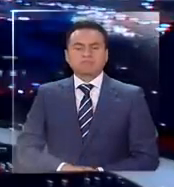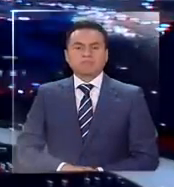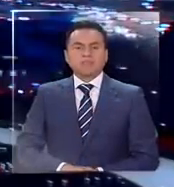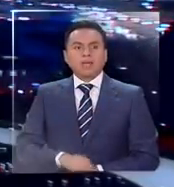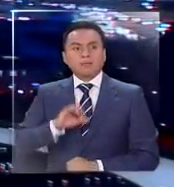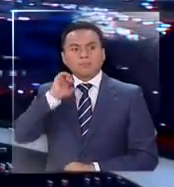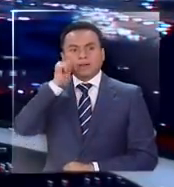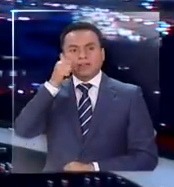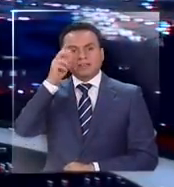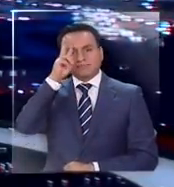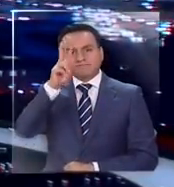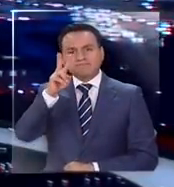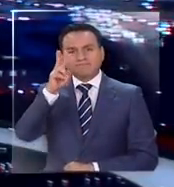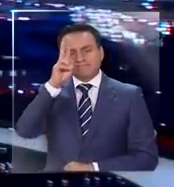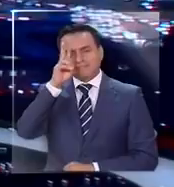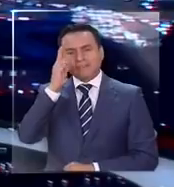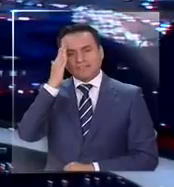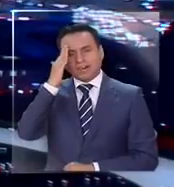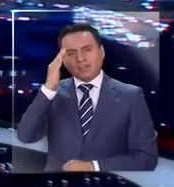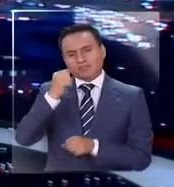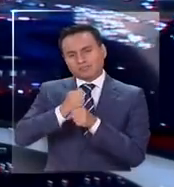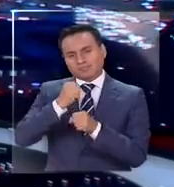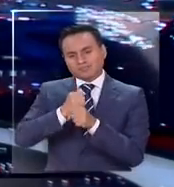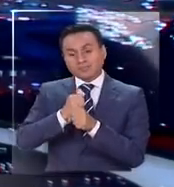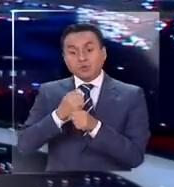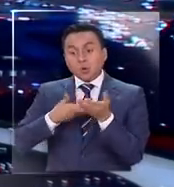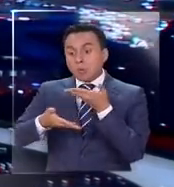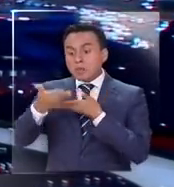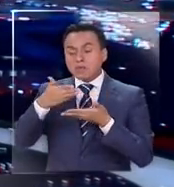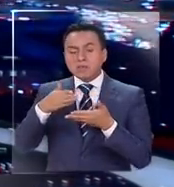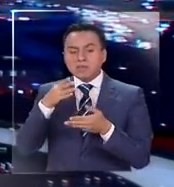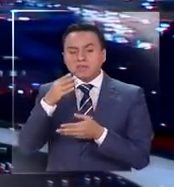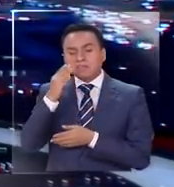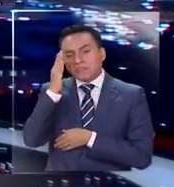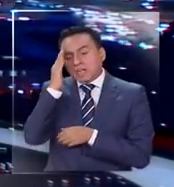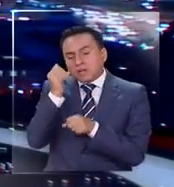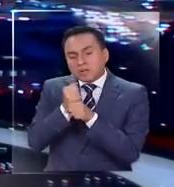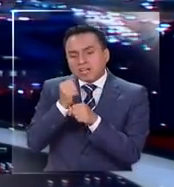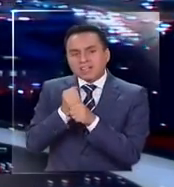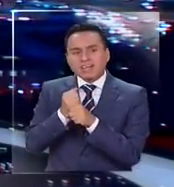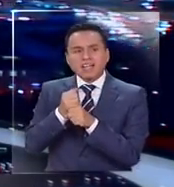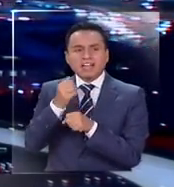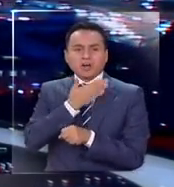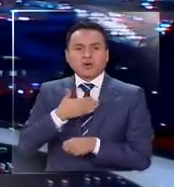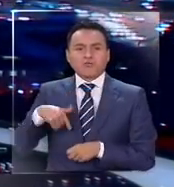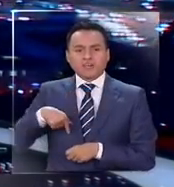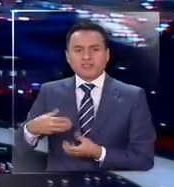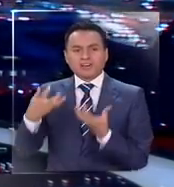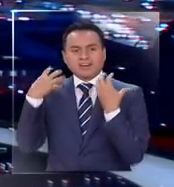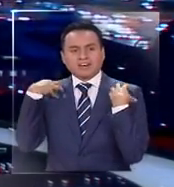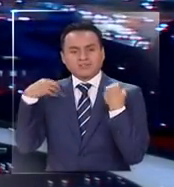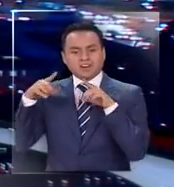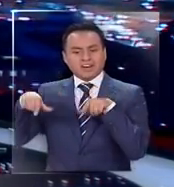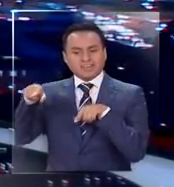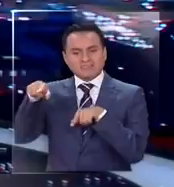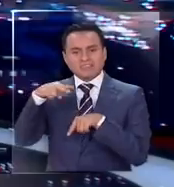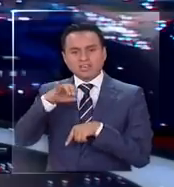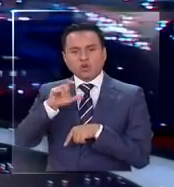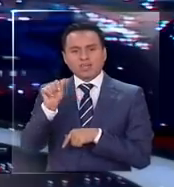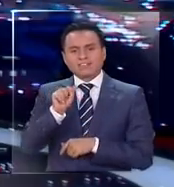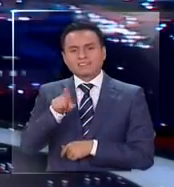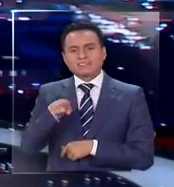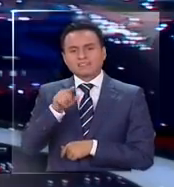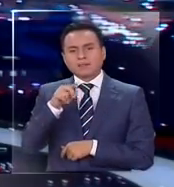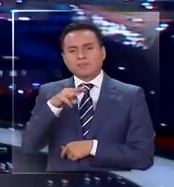Mañana se conmemora el Día del Trabajador y fuimos a compartir un día laboral con quien en el gobierno está a cargo del área. Nicolás